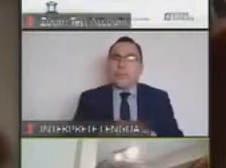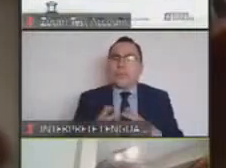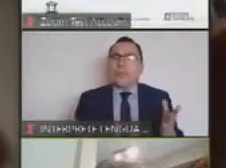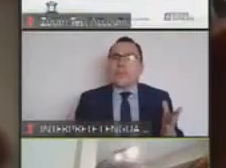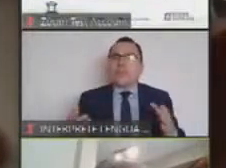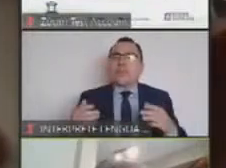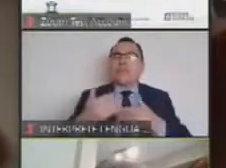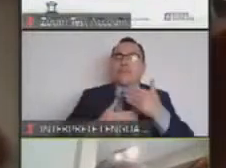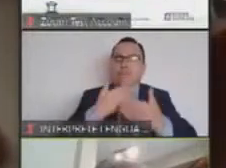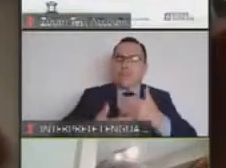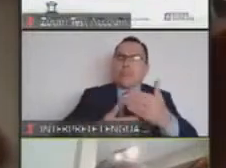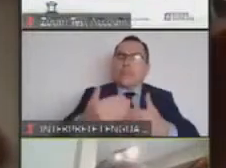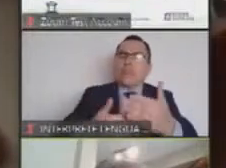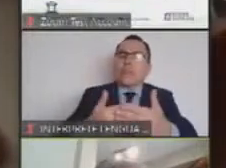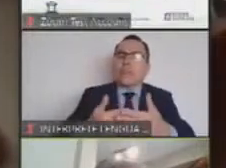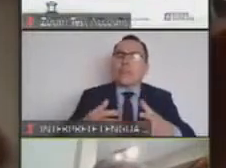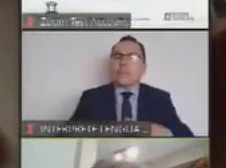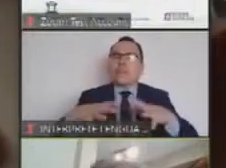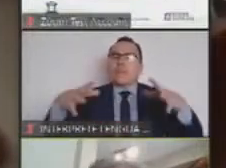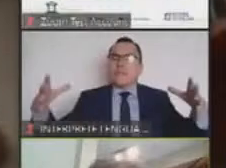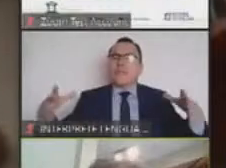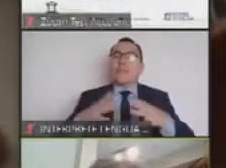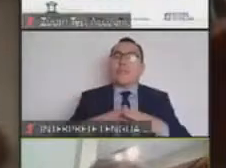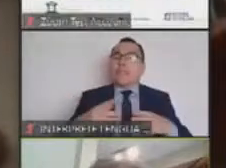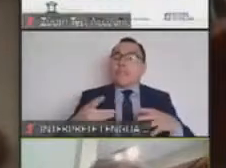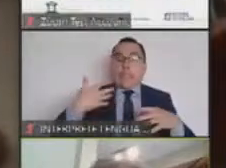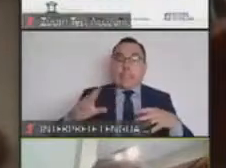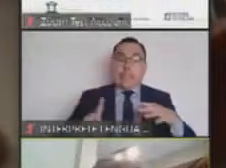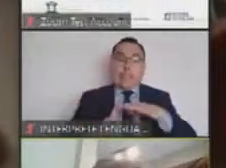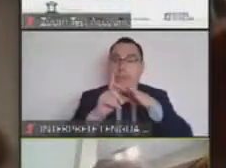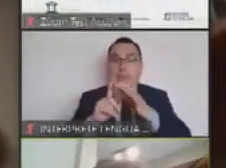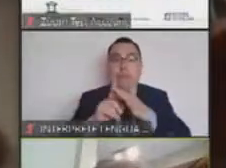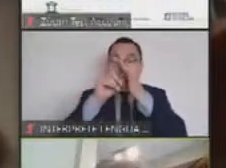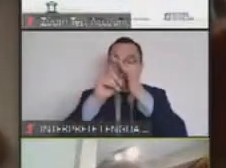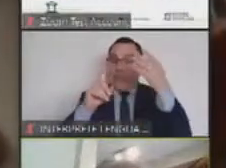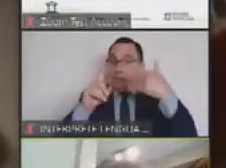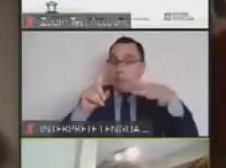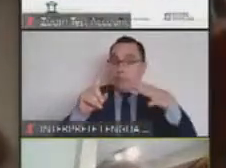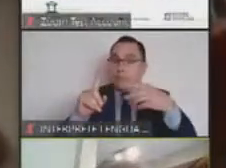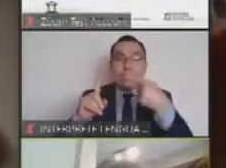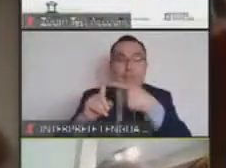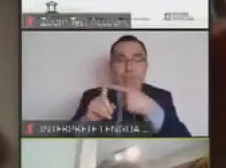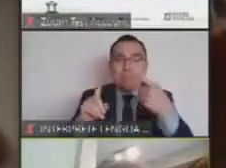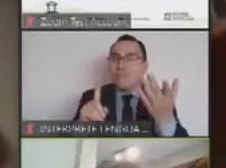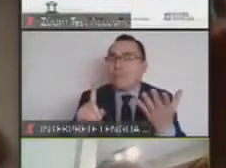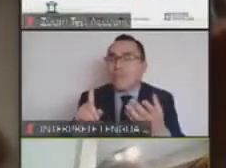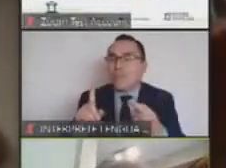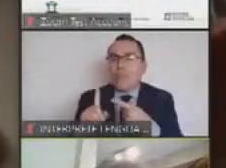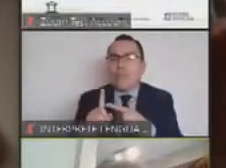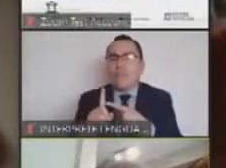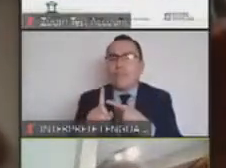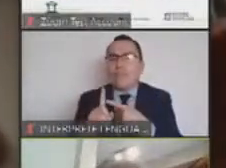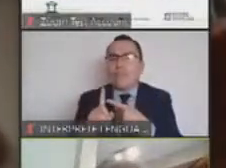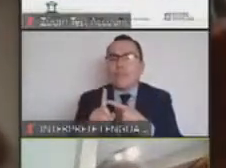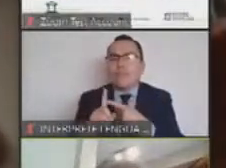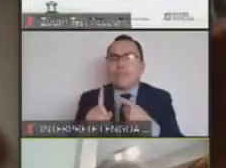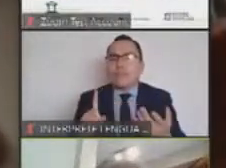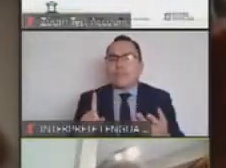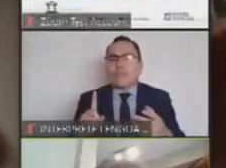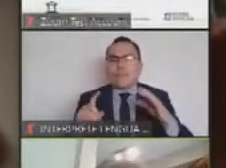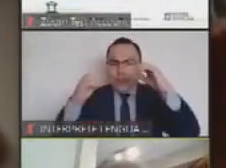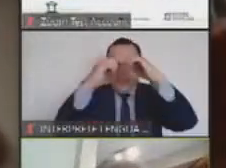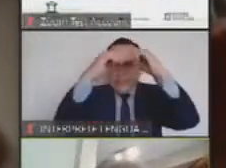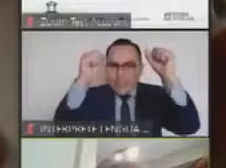avances, tal vez uno de los más relevantes que nosotros hemos alcanzado sea el sistema